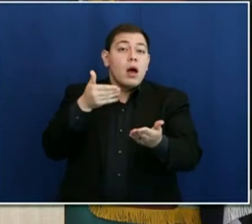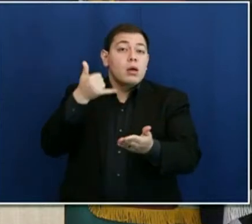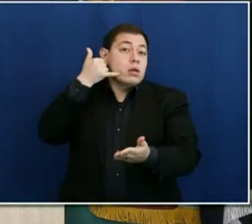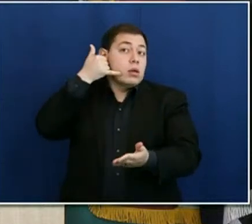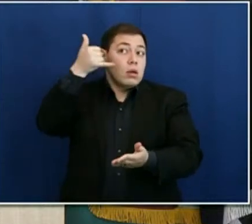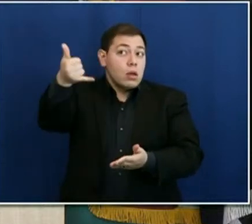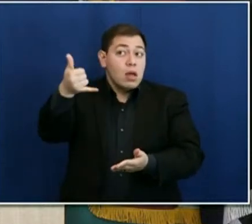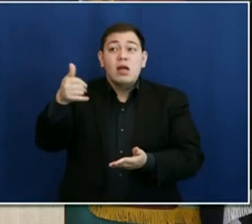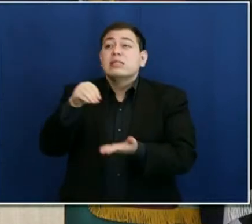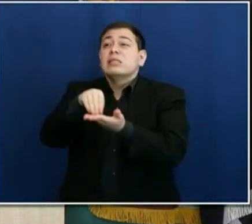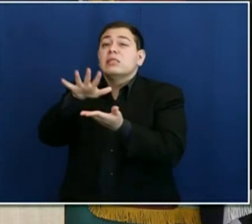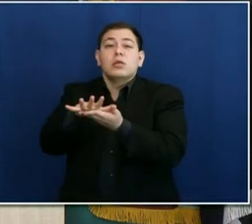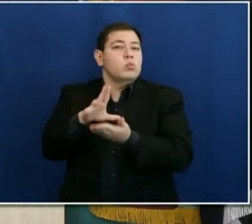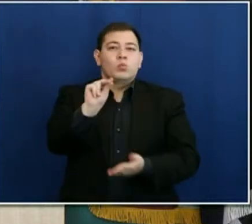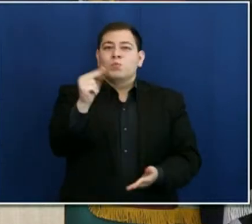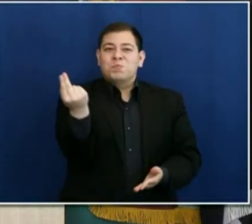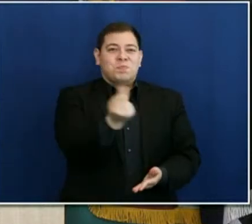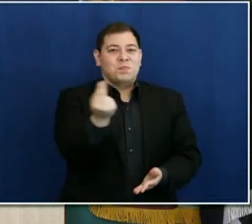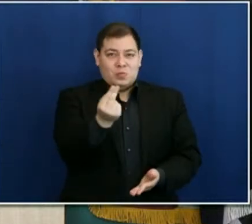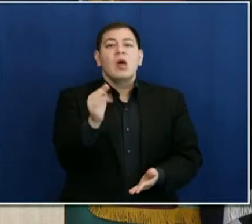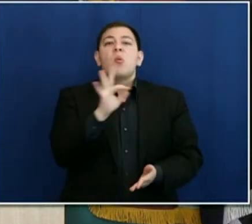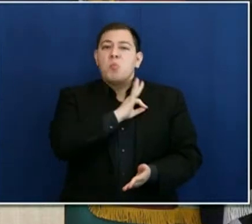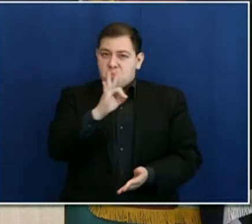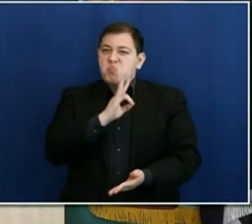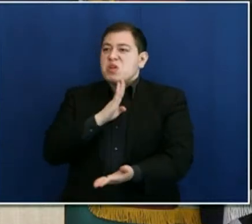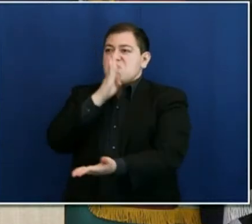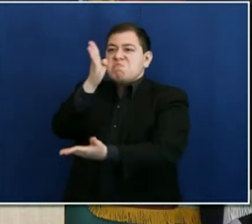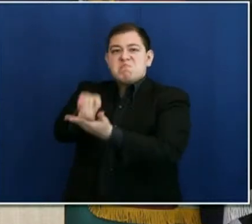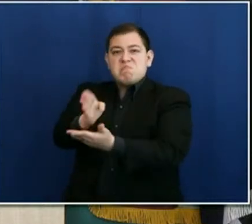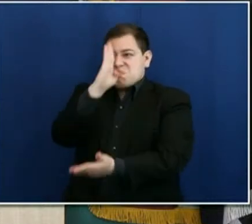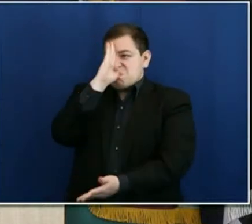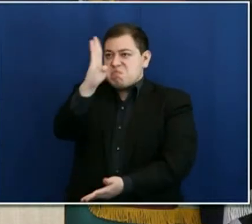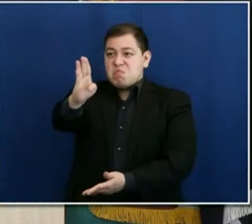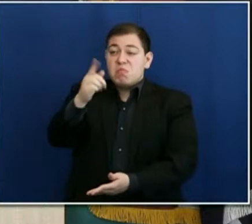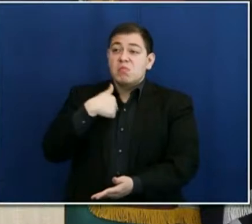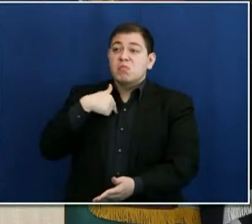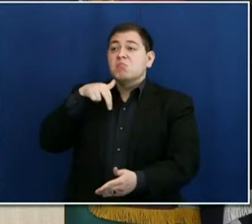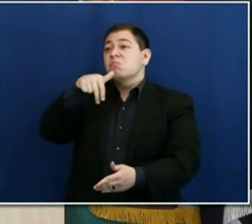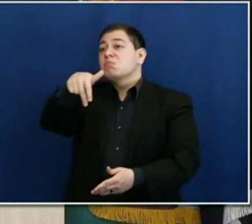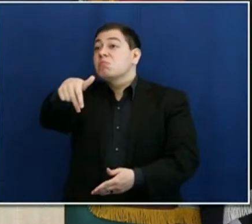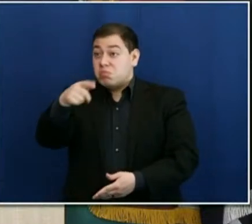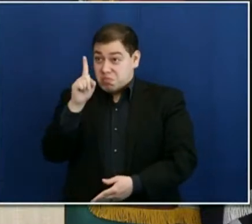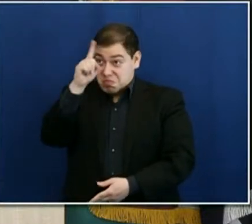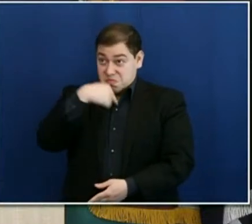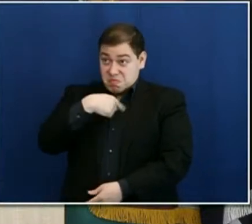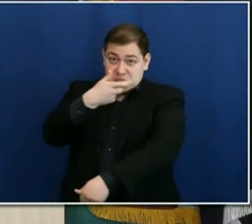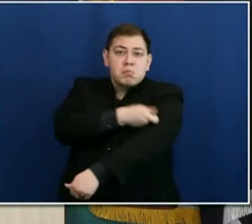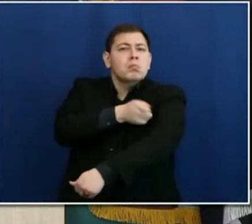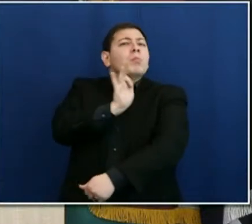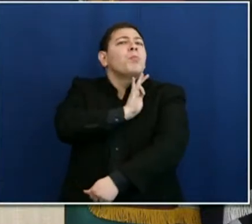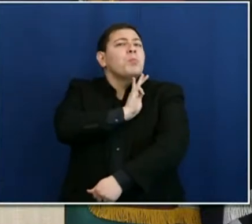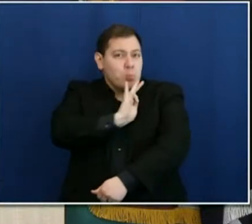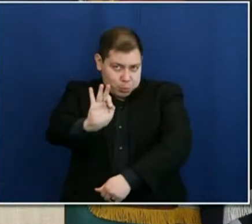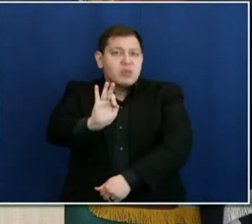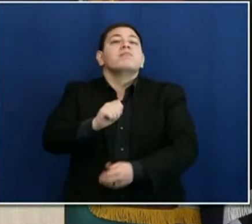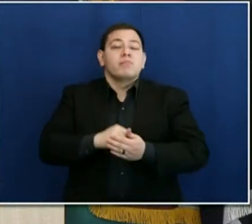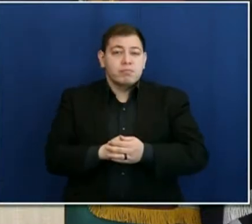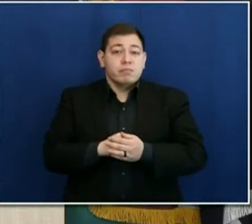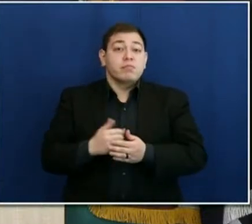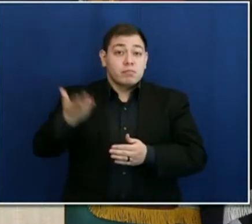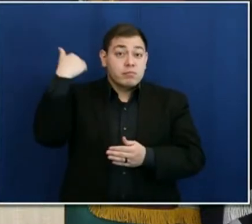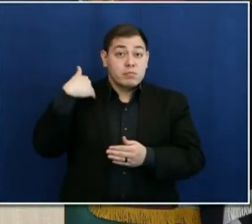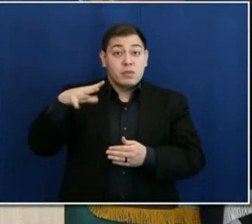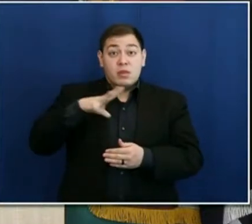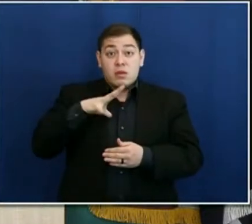una previa cita. Y sabemos que estos programas funcionan porque el programa SAFE que hicimos en el sur del condado de San Diego fue el que